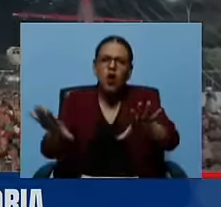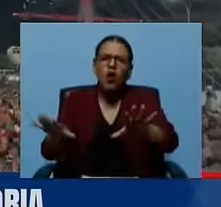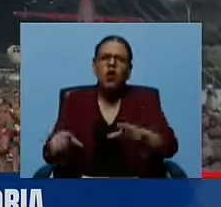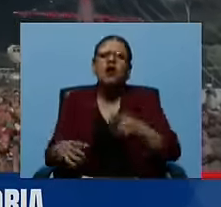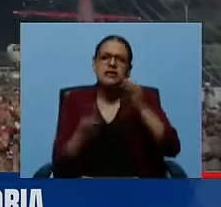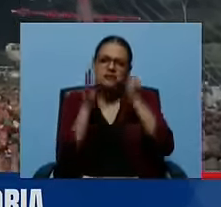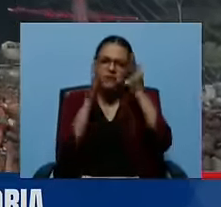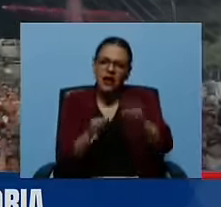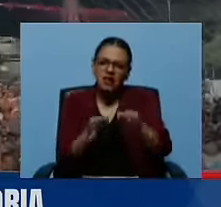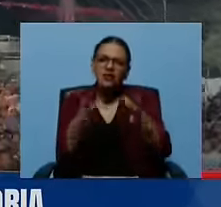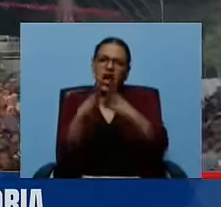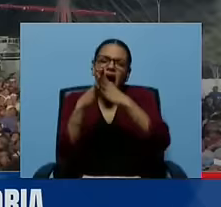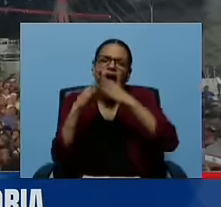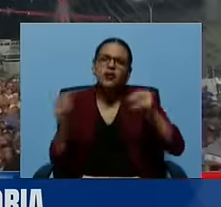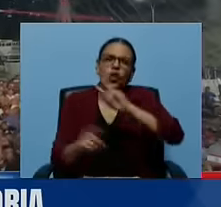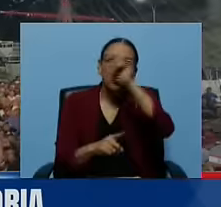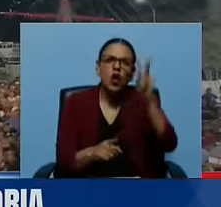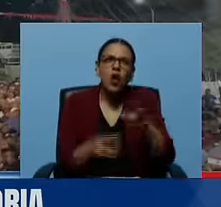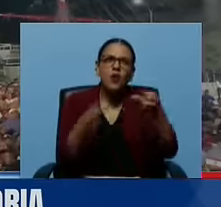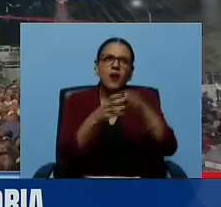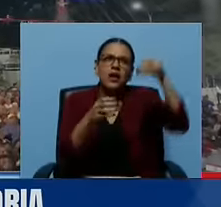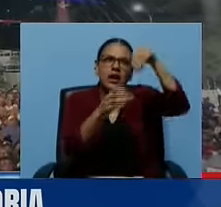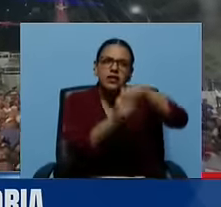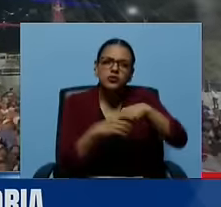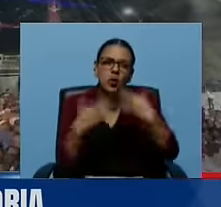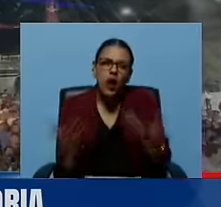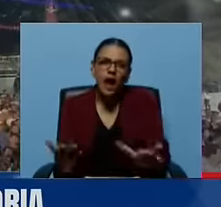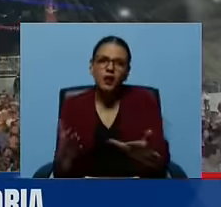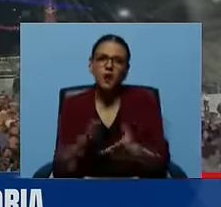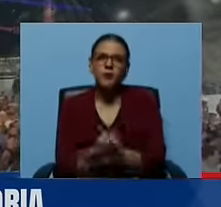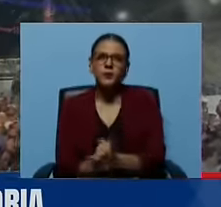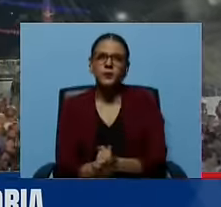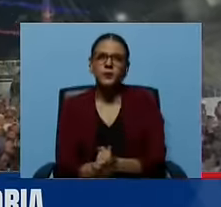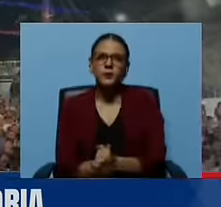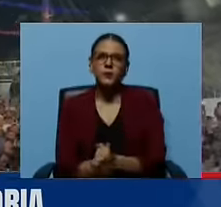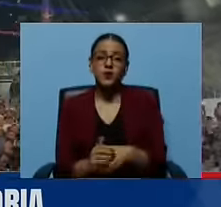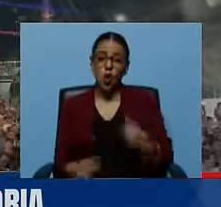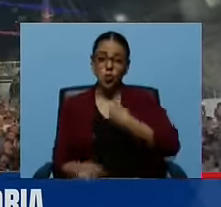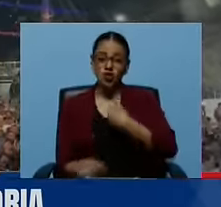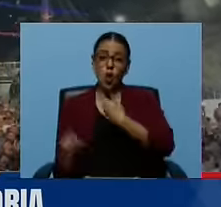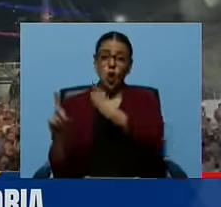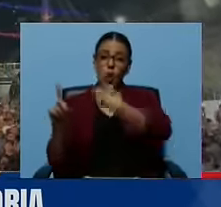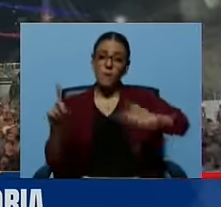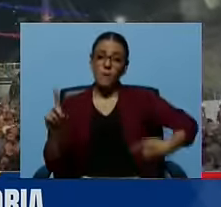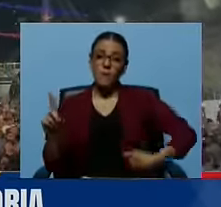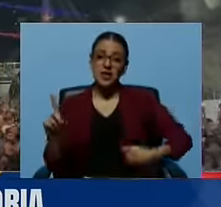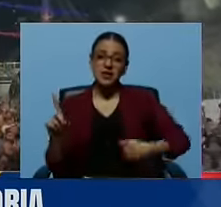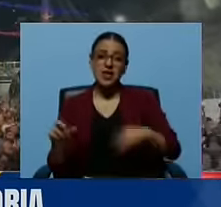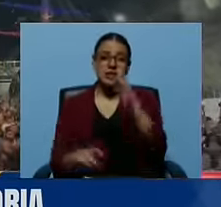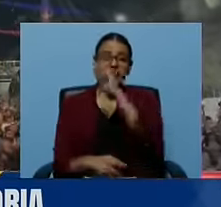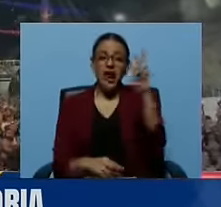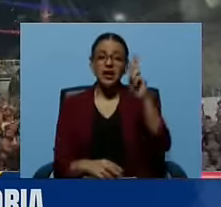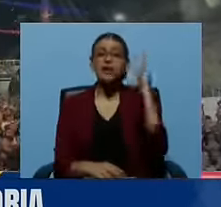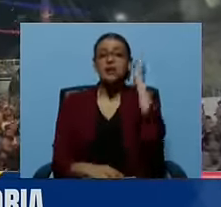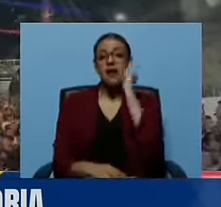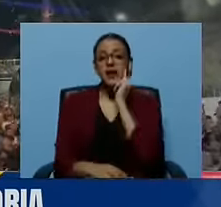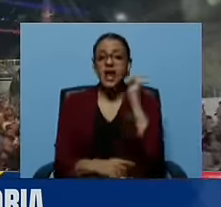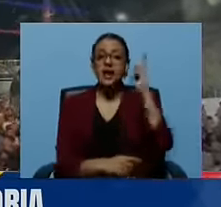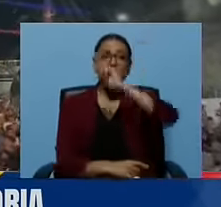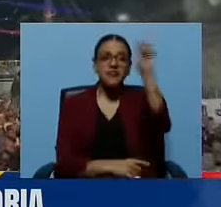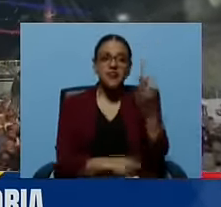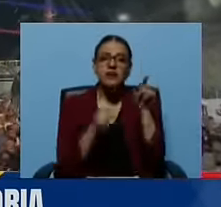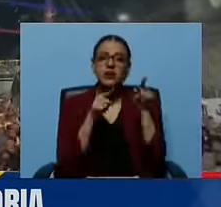ratificar a todos los venezolanos y venezolanas. Yo, como presidente de la República Bolivariana de